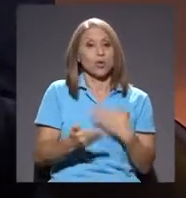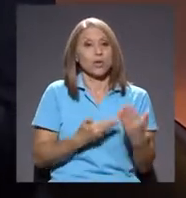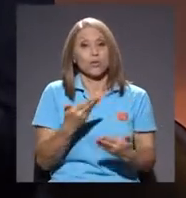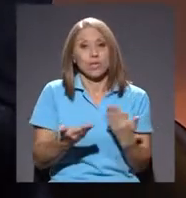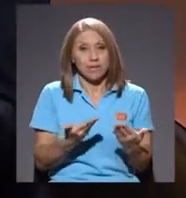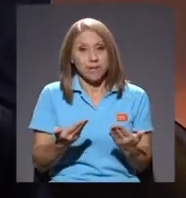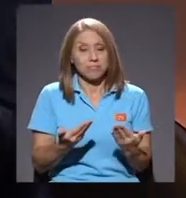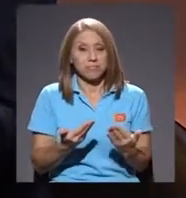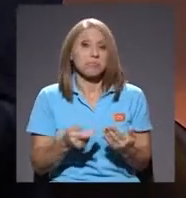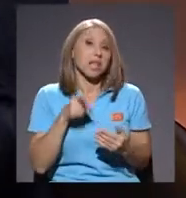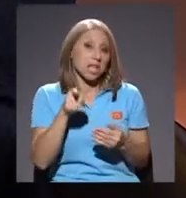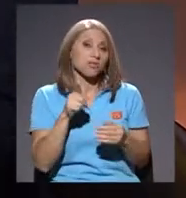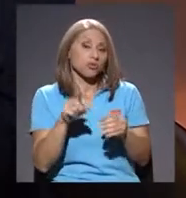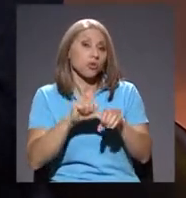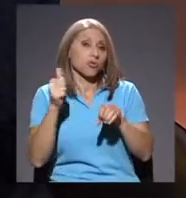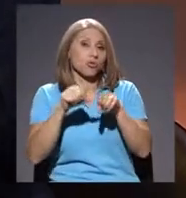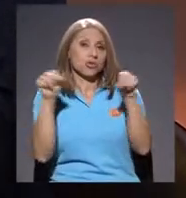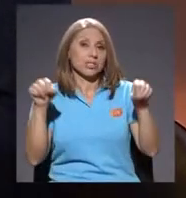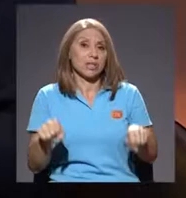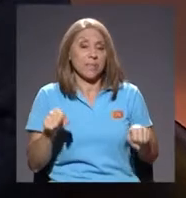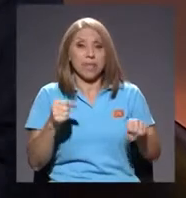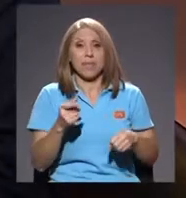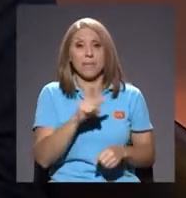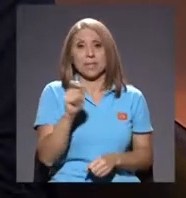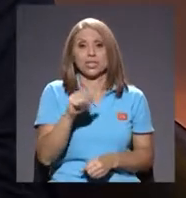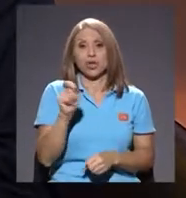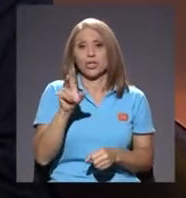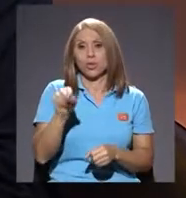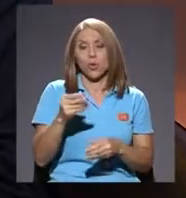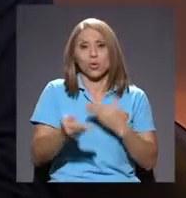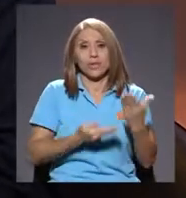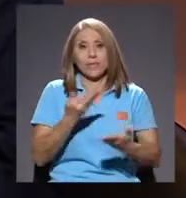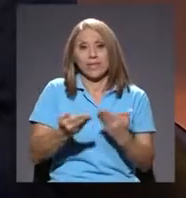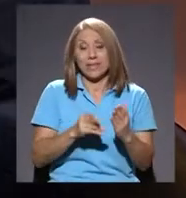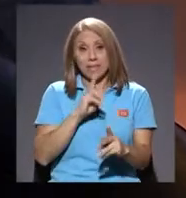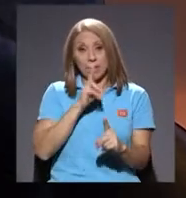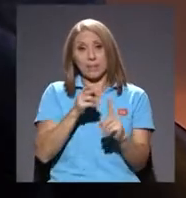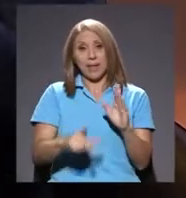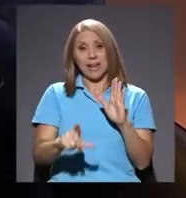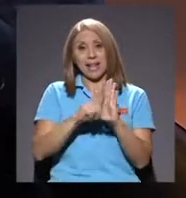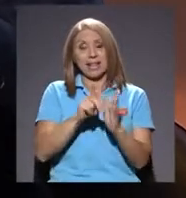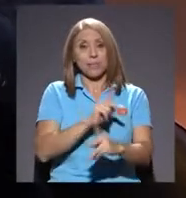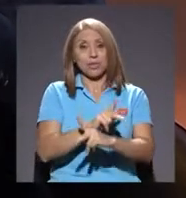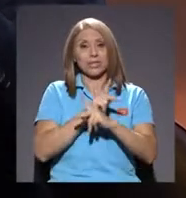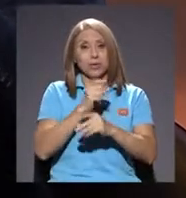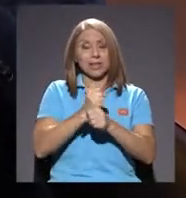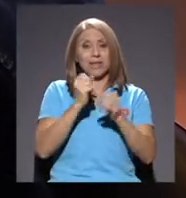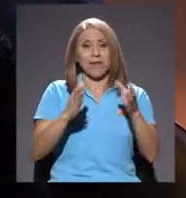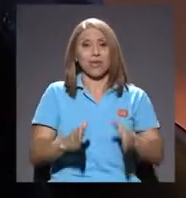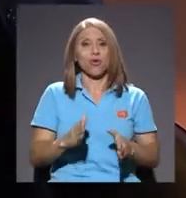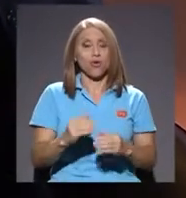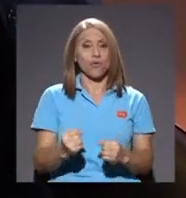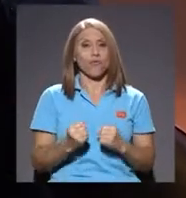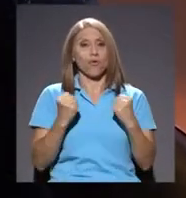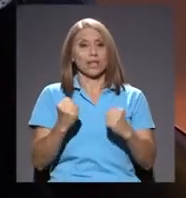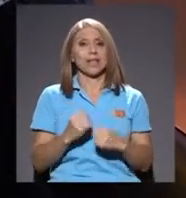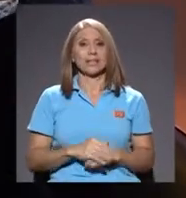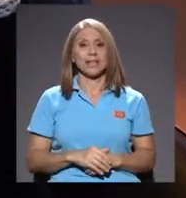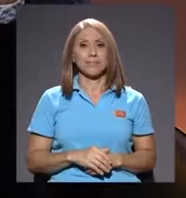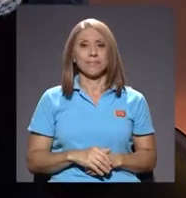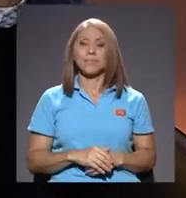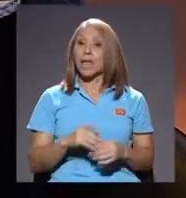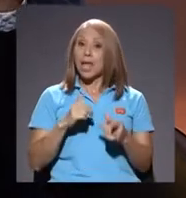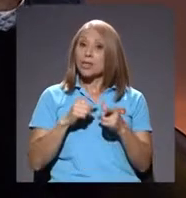sistema de pensiones no contributivas que de hecho la misma ley de protección al trabajador lo fortalece y a partir de ahí esas